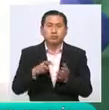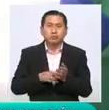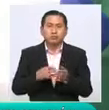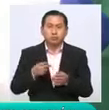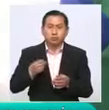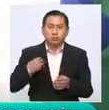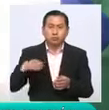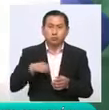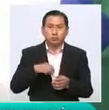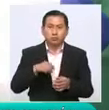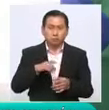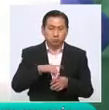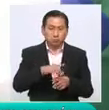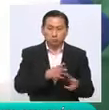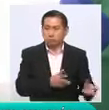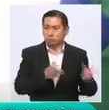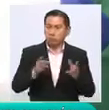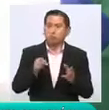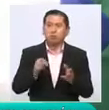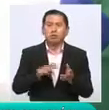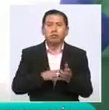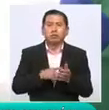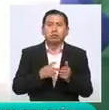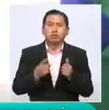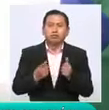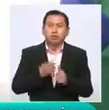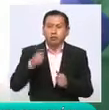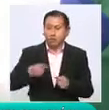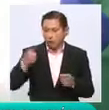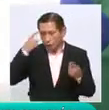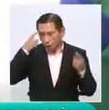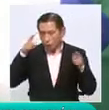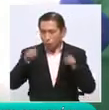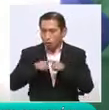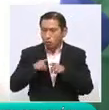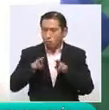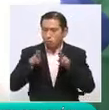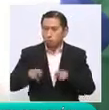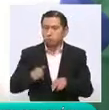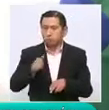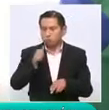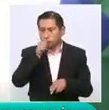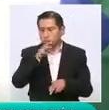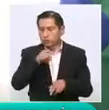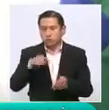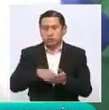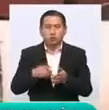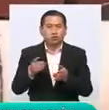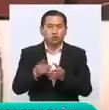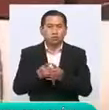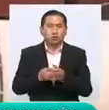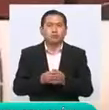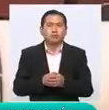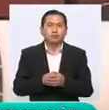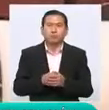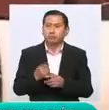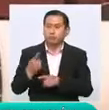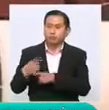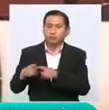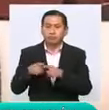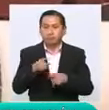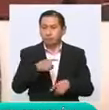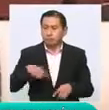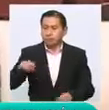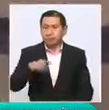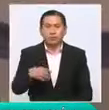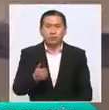entregar salmuera si no se tiene ese acuerdo de confidencialidad y memorándum de entendimiento. A cada una de las 19